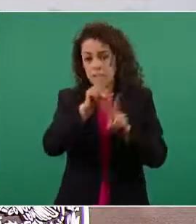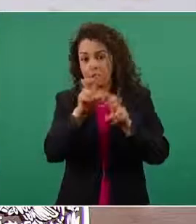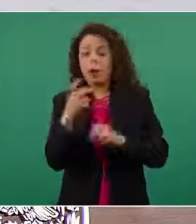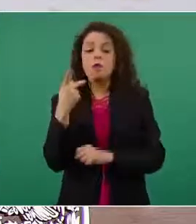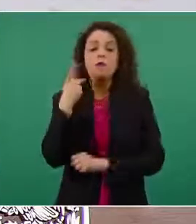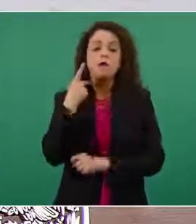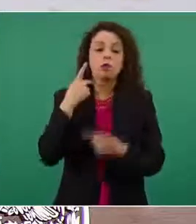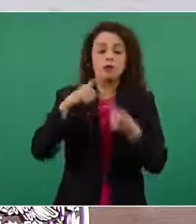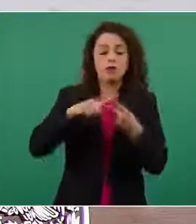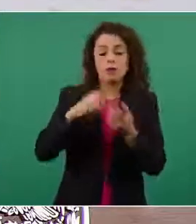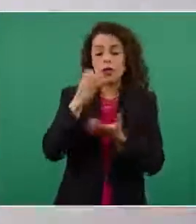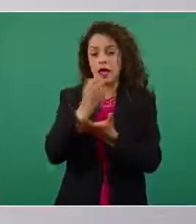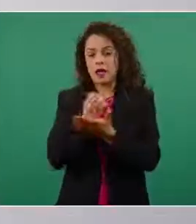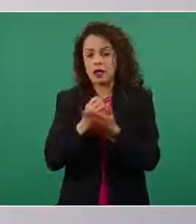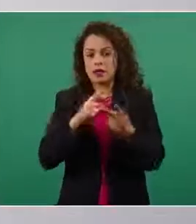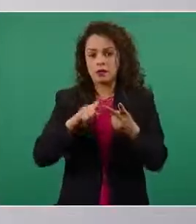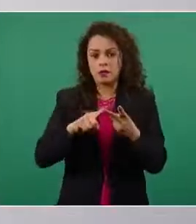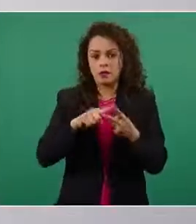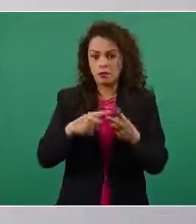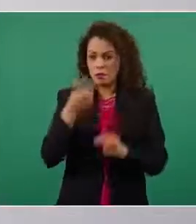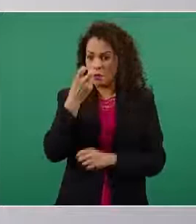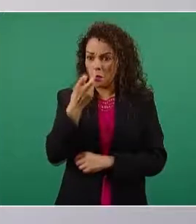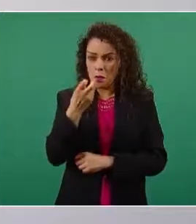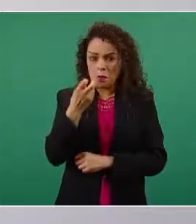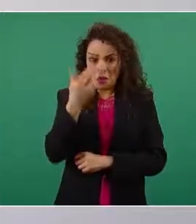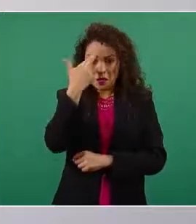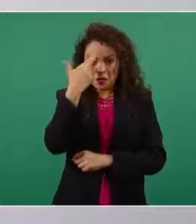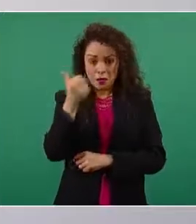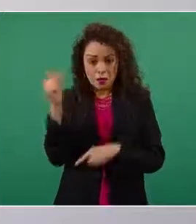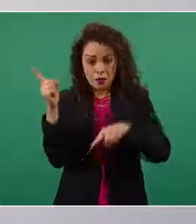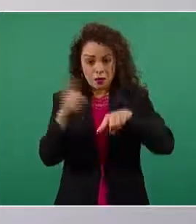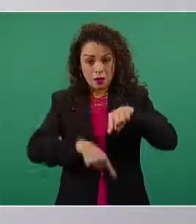¿Le van a quitar el derecho al pueblo a elegir?